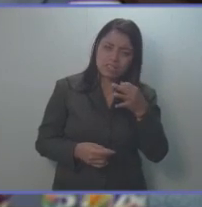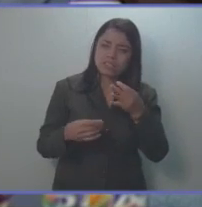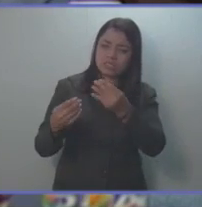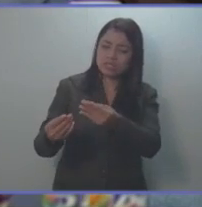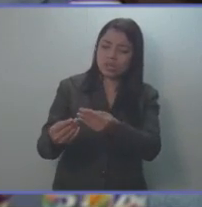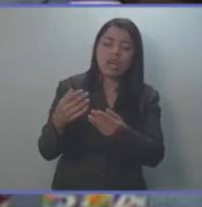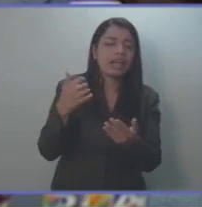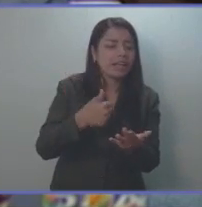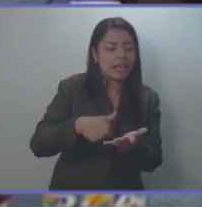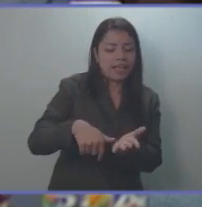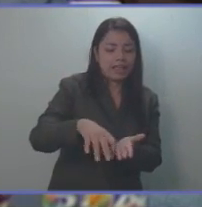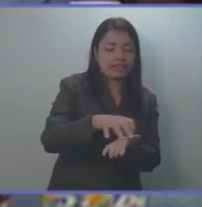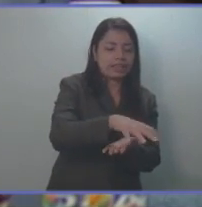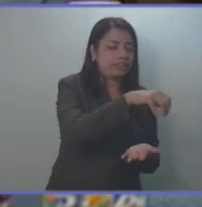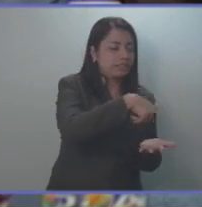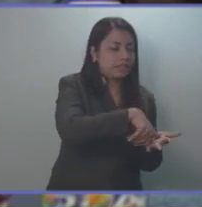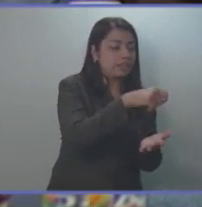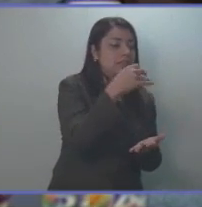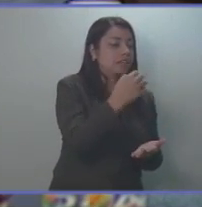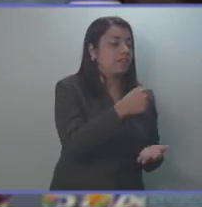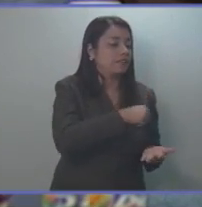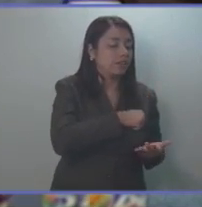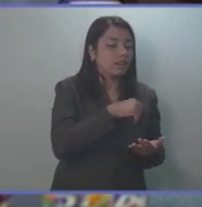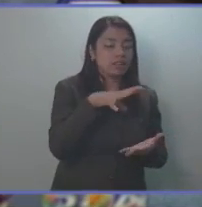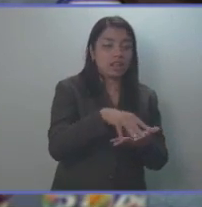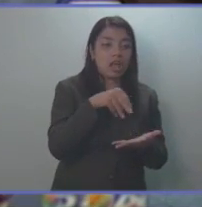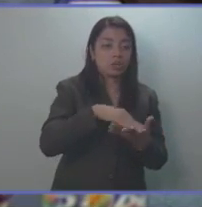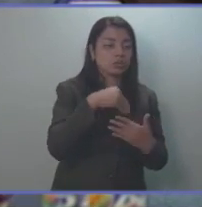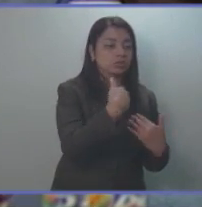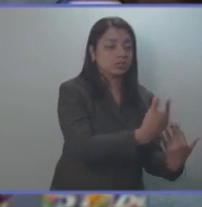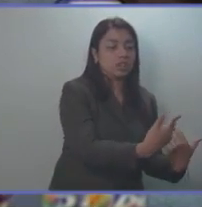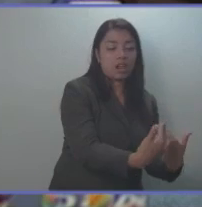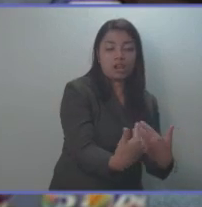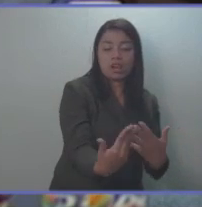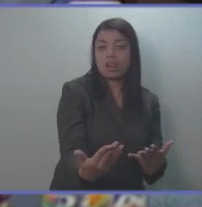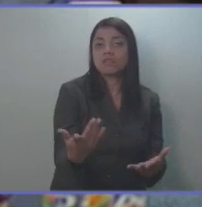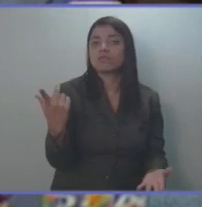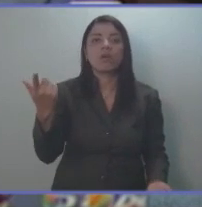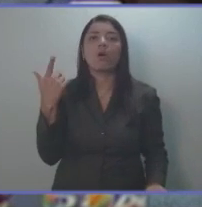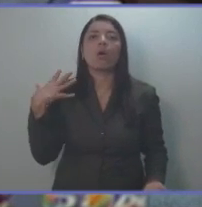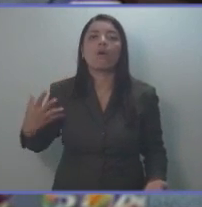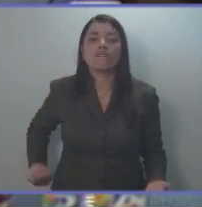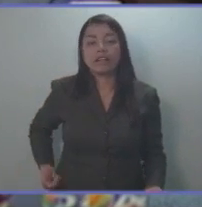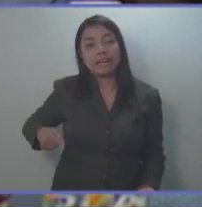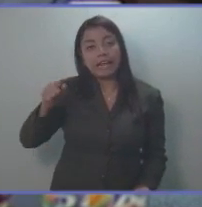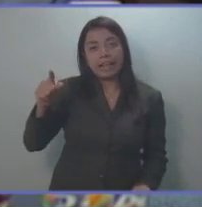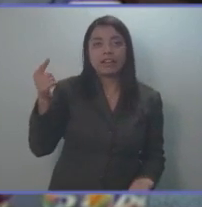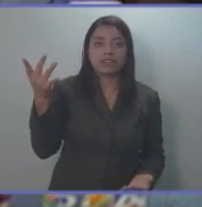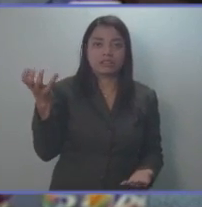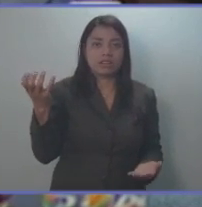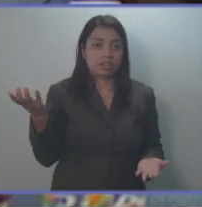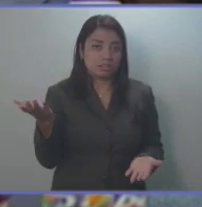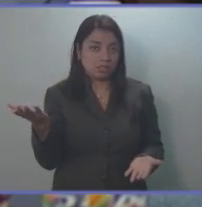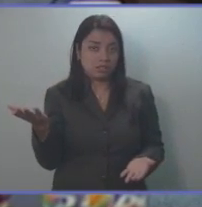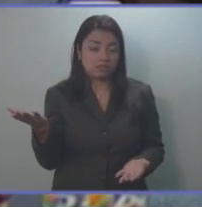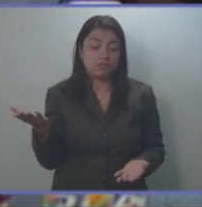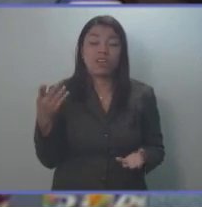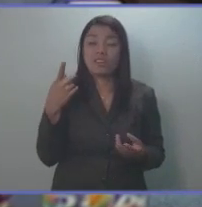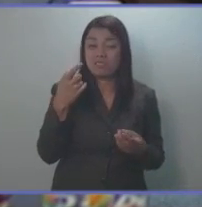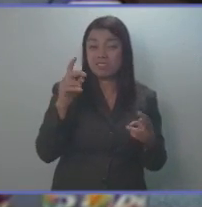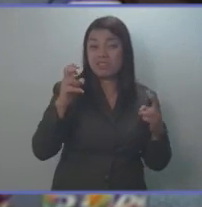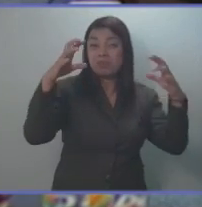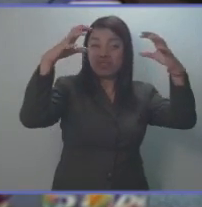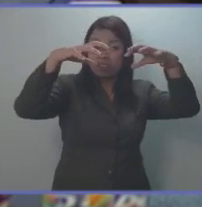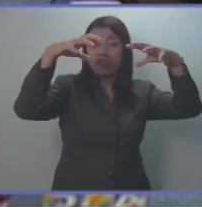en algunos lugares que el invierno no está 100% establecido. Nosotros lo que